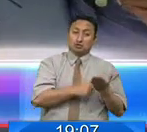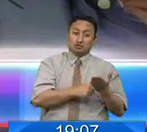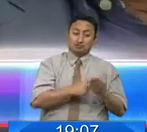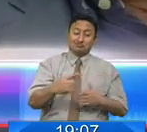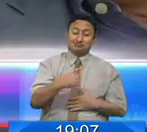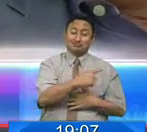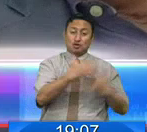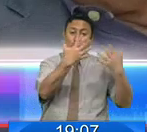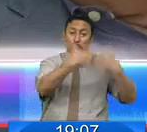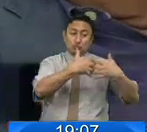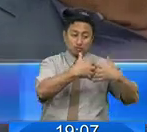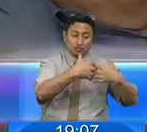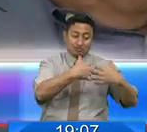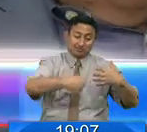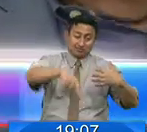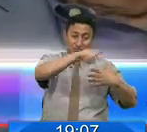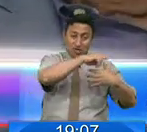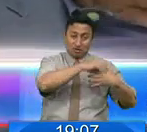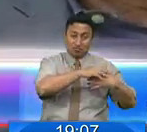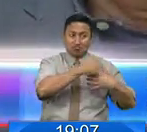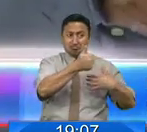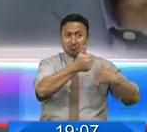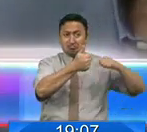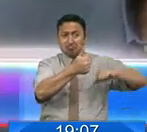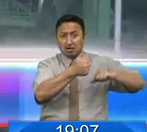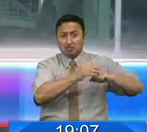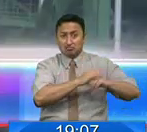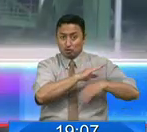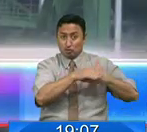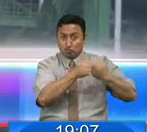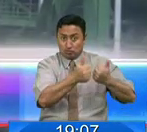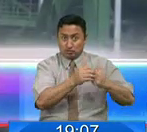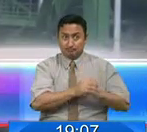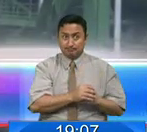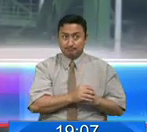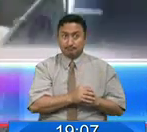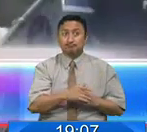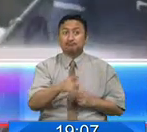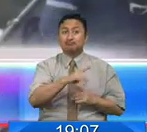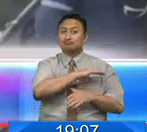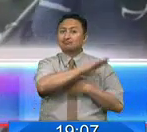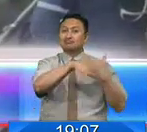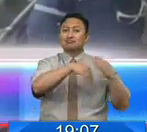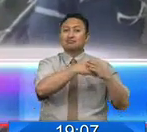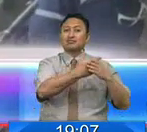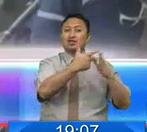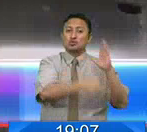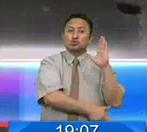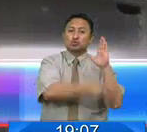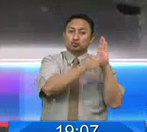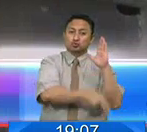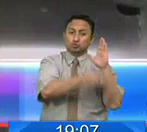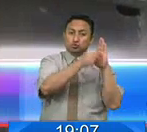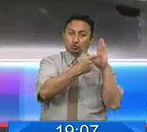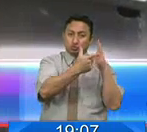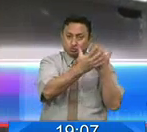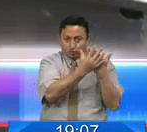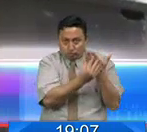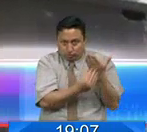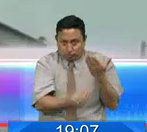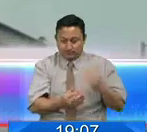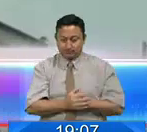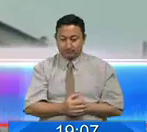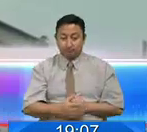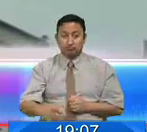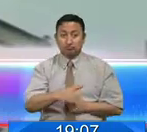estado está que de eso que está ahí sirve la concesión será de todo el área de refinación y además se adelantó que la planta